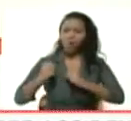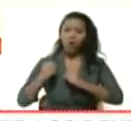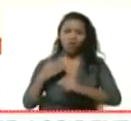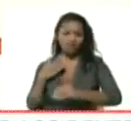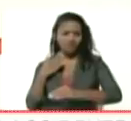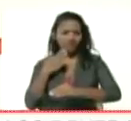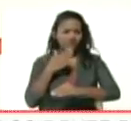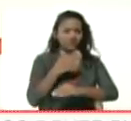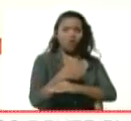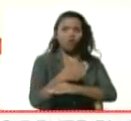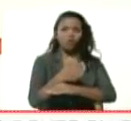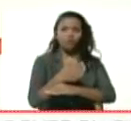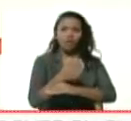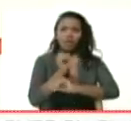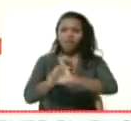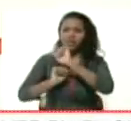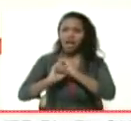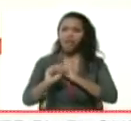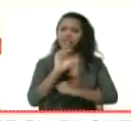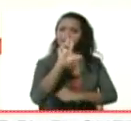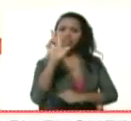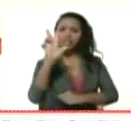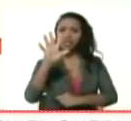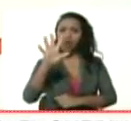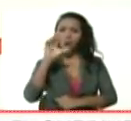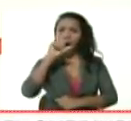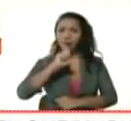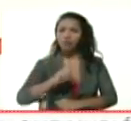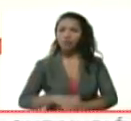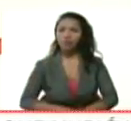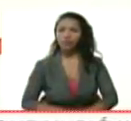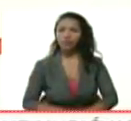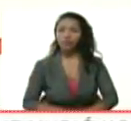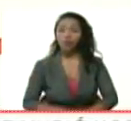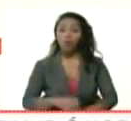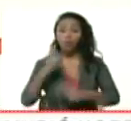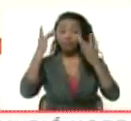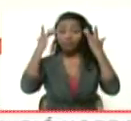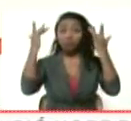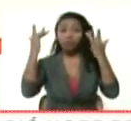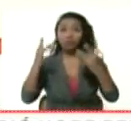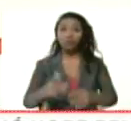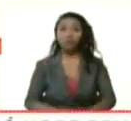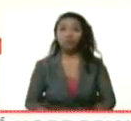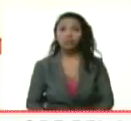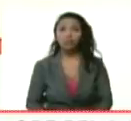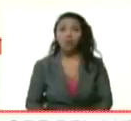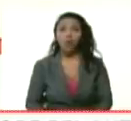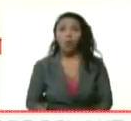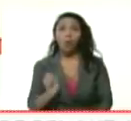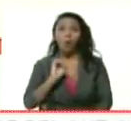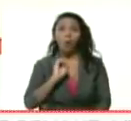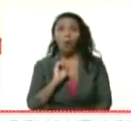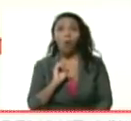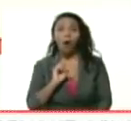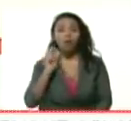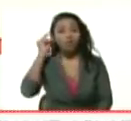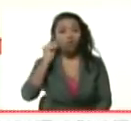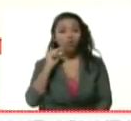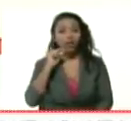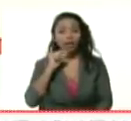Ayacucho con 35 años. Un genio. O el Sucre que